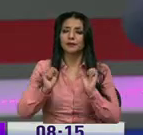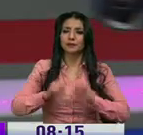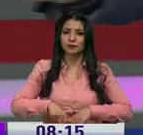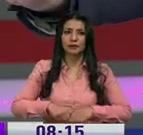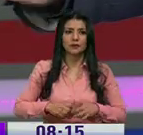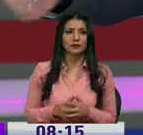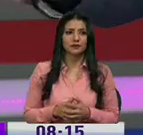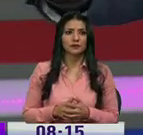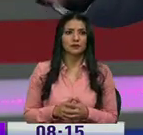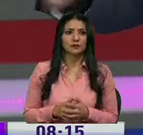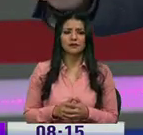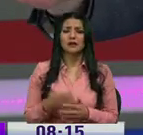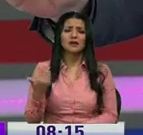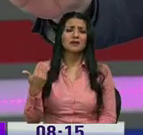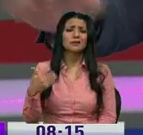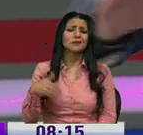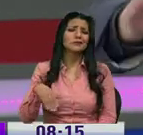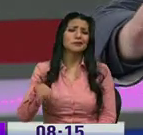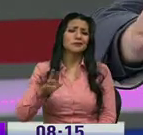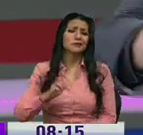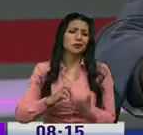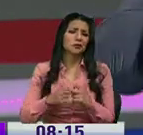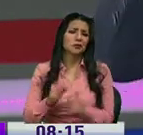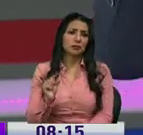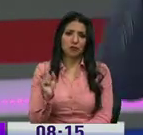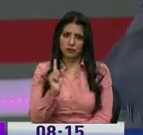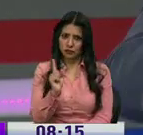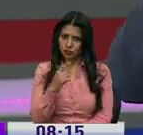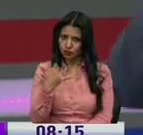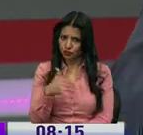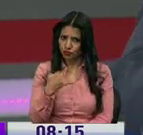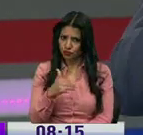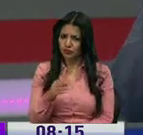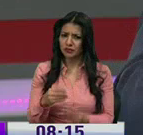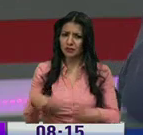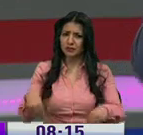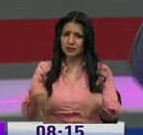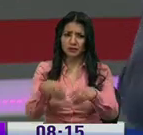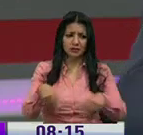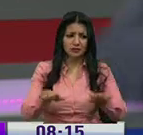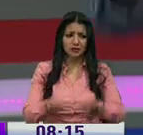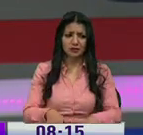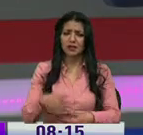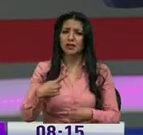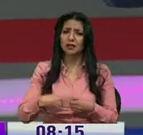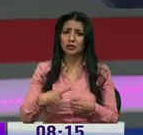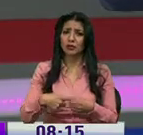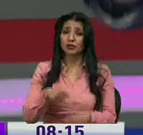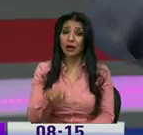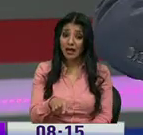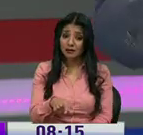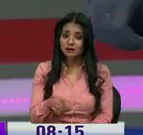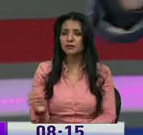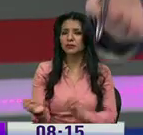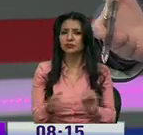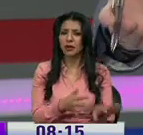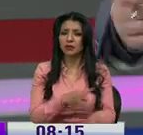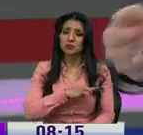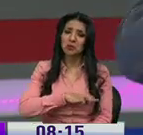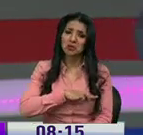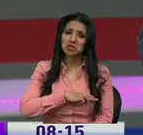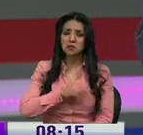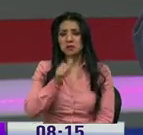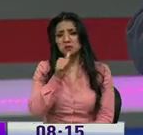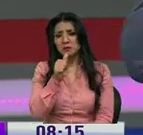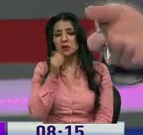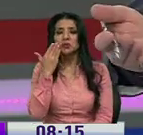Parece que esto fuera una cosita nomás, así nomás. Pero no, hay muchísimos terrenos en la ciudad de Quito, municipio, que son de esto, que no sabe si es del municipio,